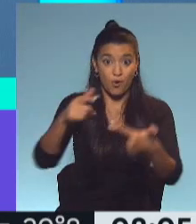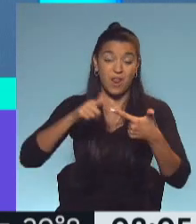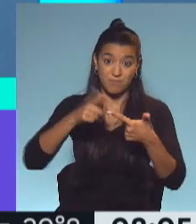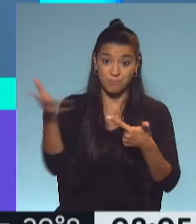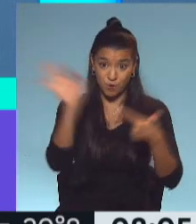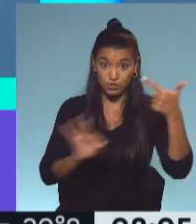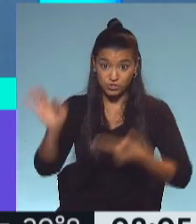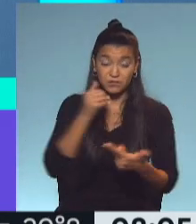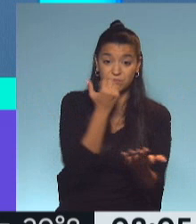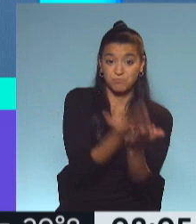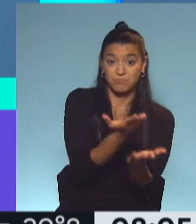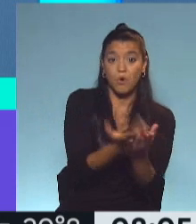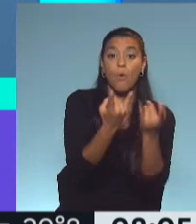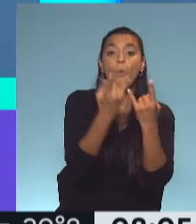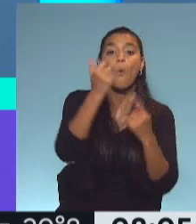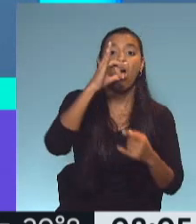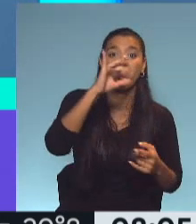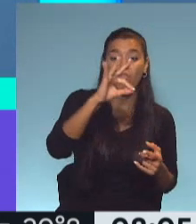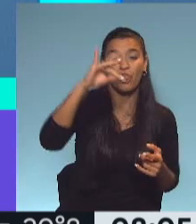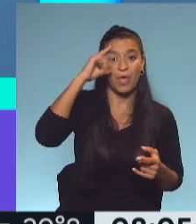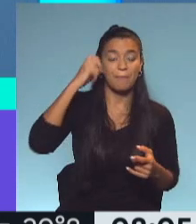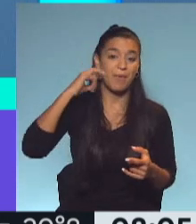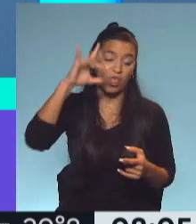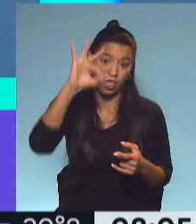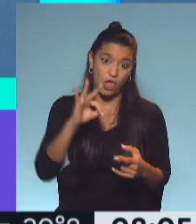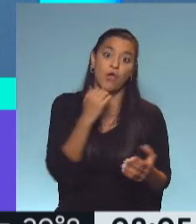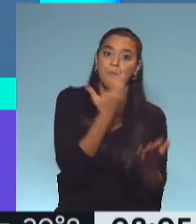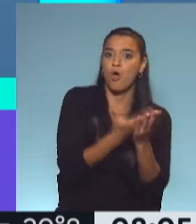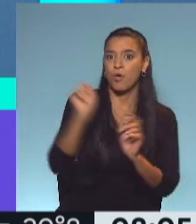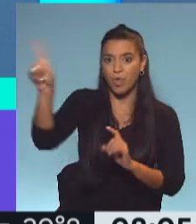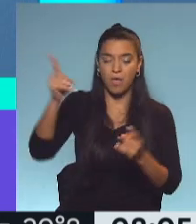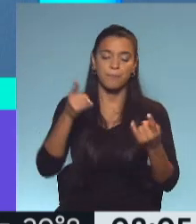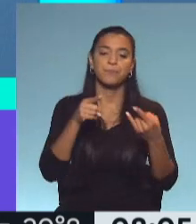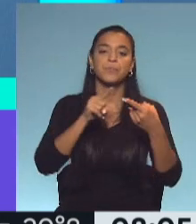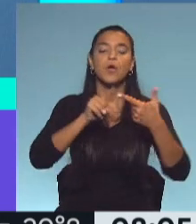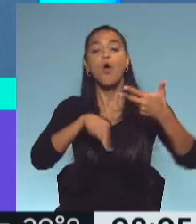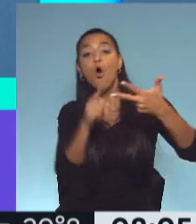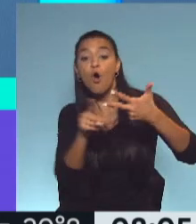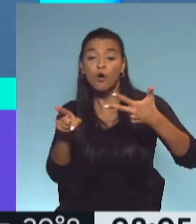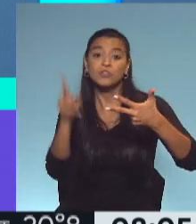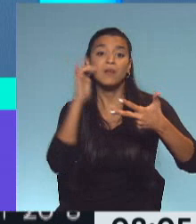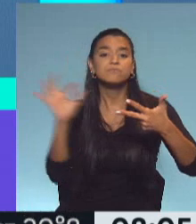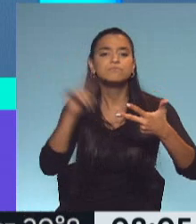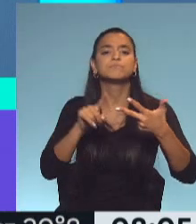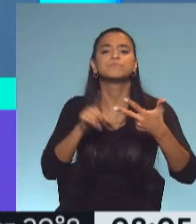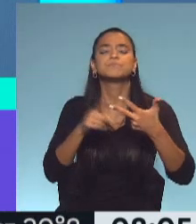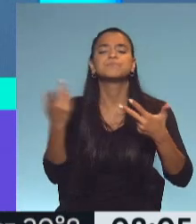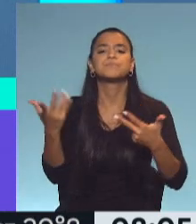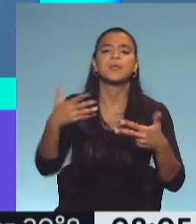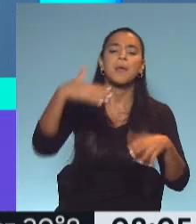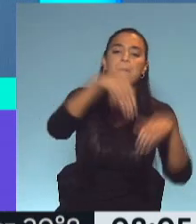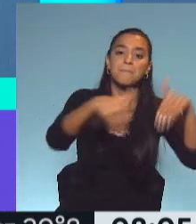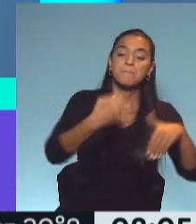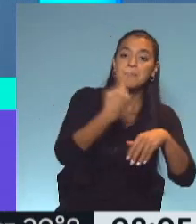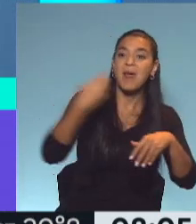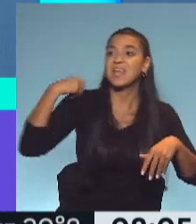presentó finalmente Guado de Pedro, la idea del proyecto que presentó Guado de Pedro, y estaba esta otra alternativa de superponer las primarias con